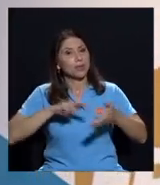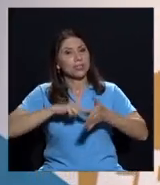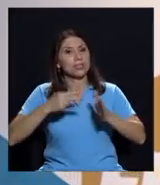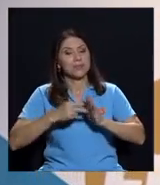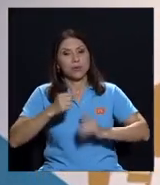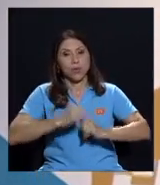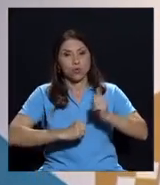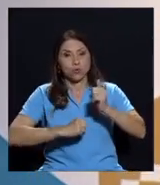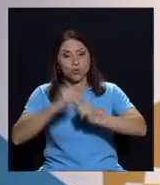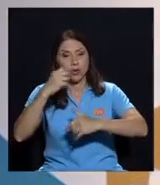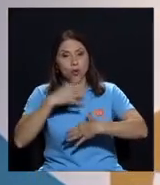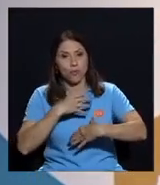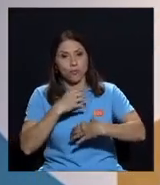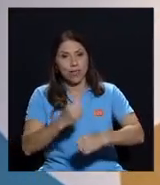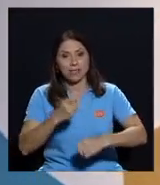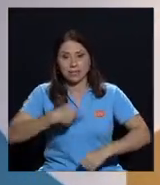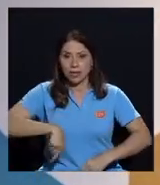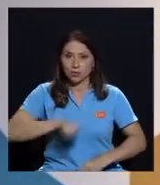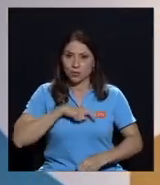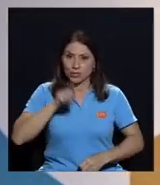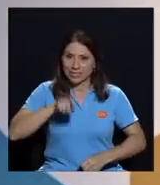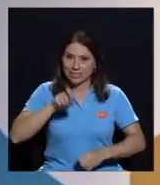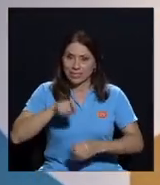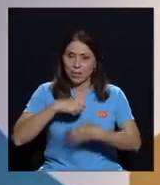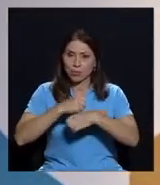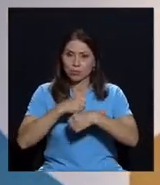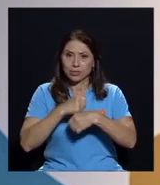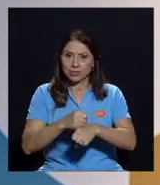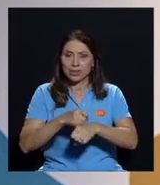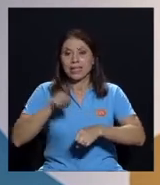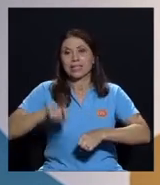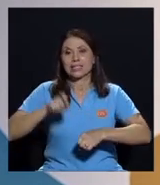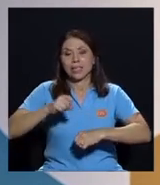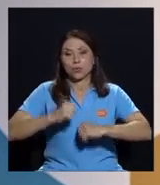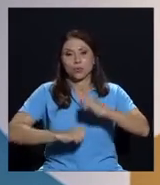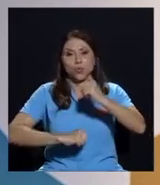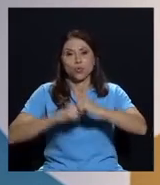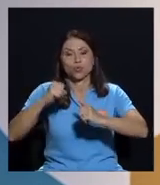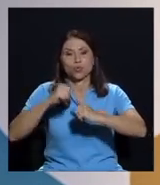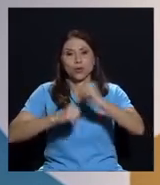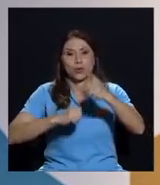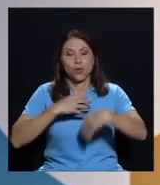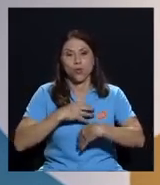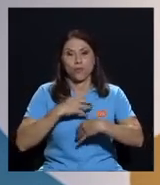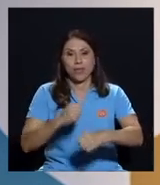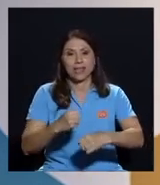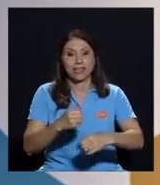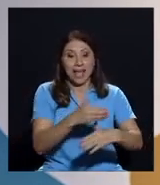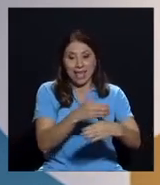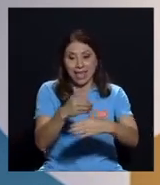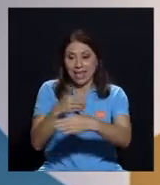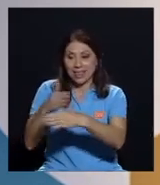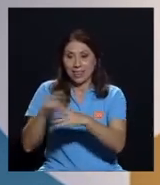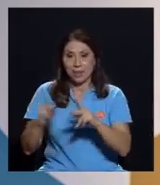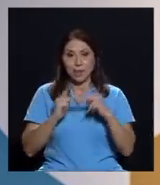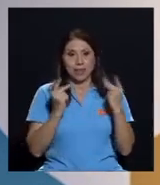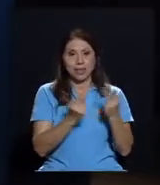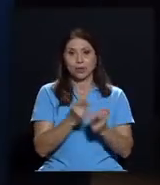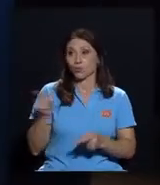confianza necesitamos construirla necesitamos construir confianza entre partidos y entre sectores